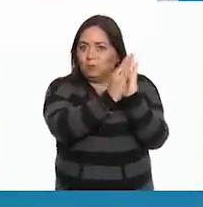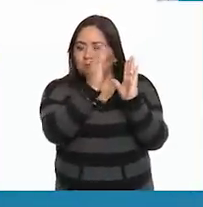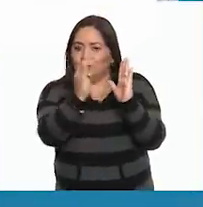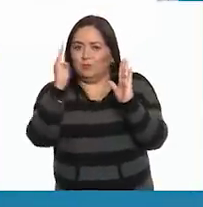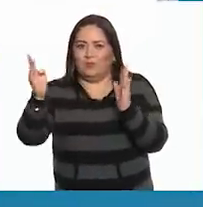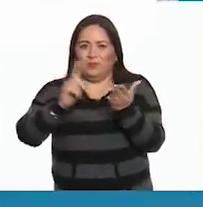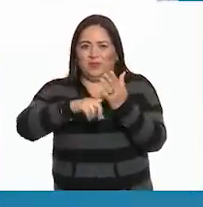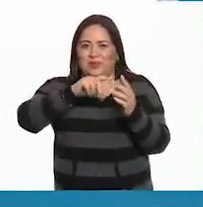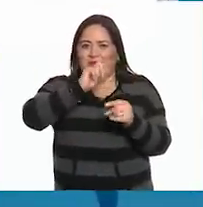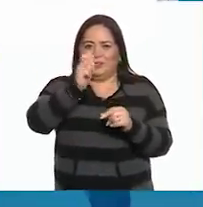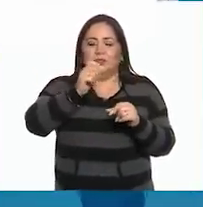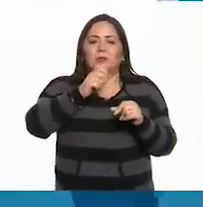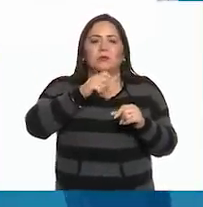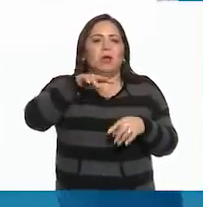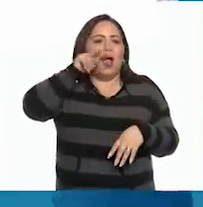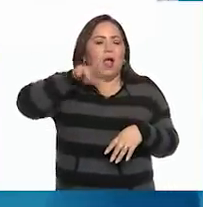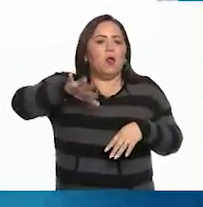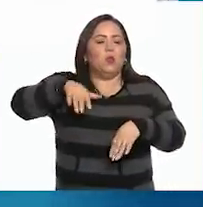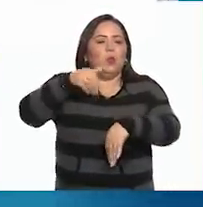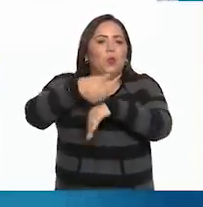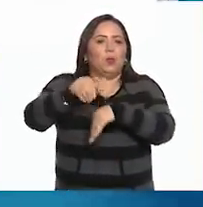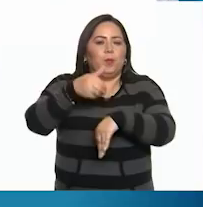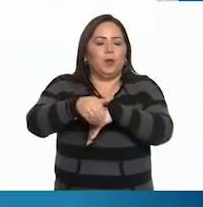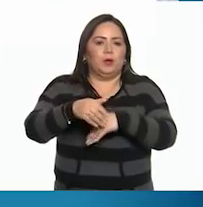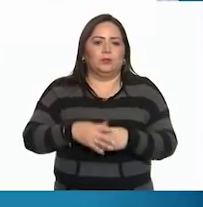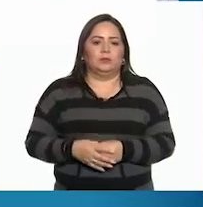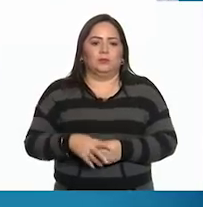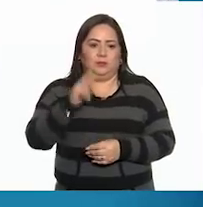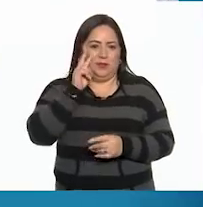estas figuras quedarían de la siguiente forma.